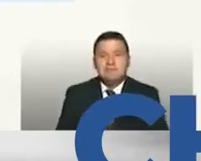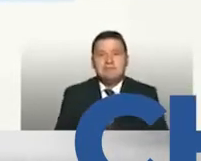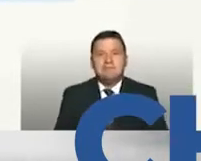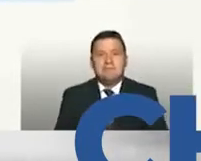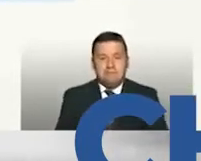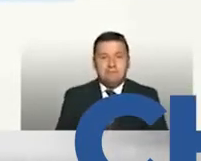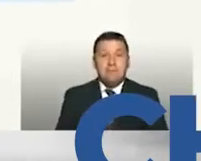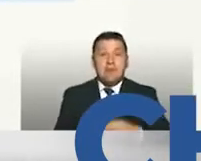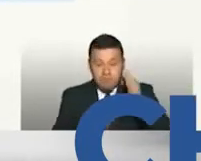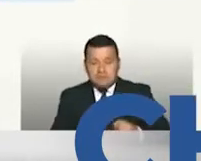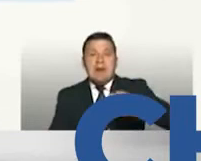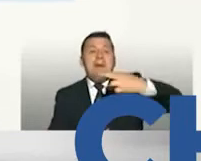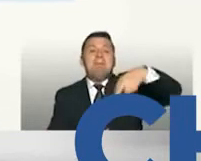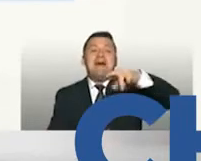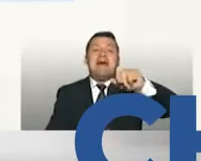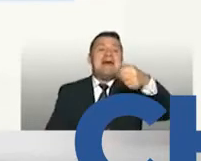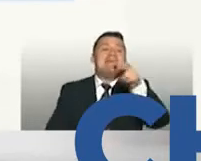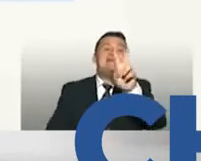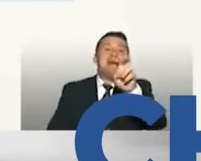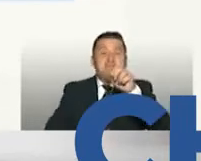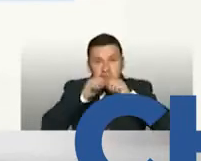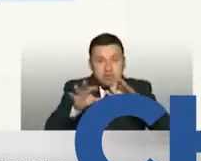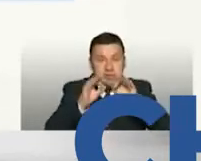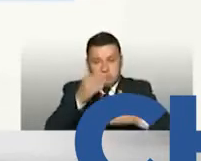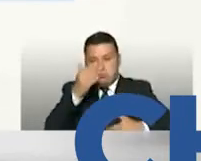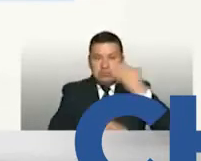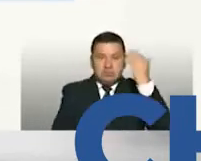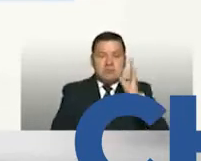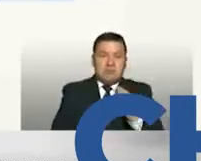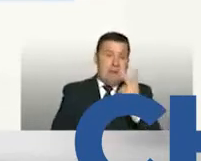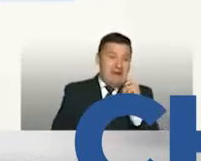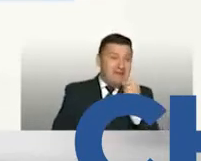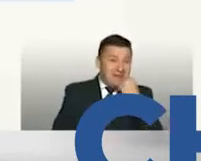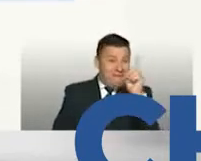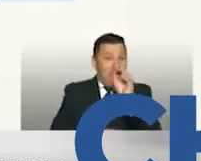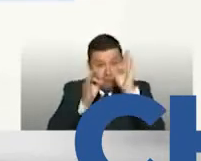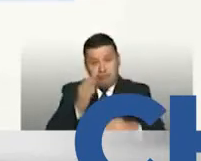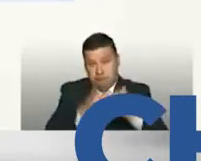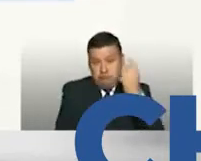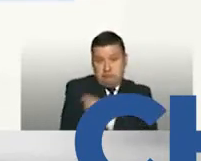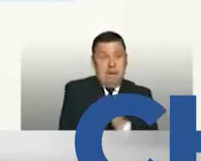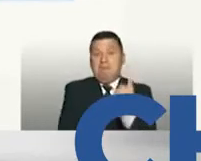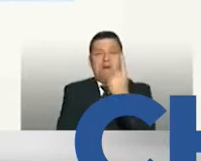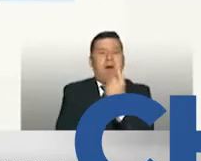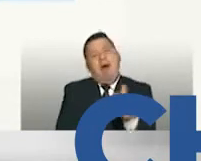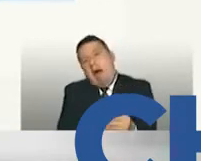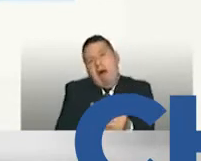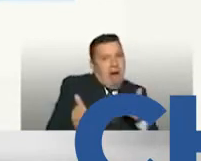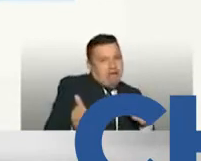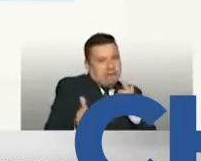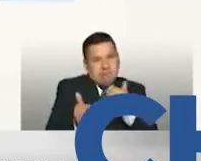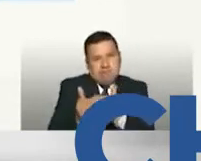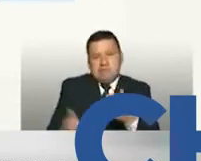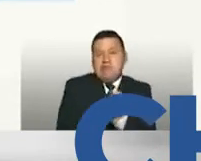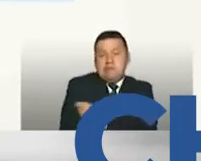rioacha cúcuta pereira armenia manizales y valledupar el sábado comenzarán a vacunar pasto popayán de tunja